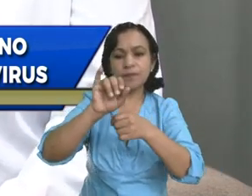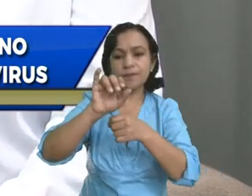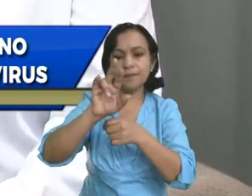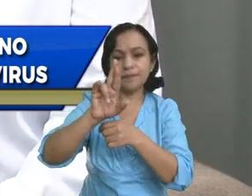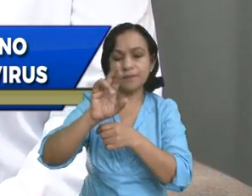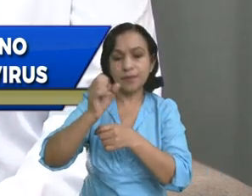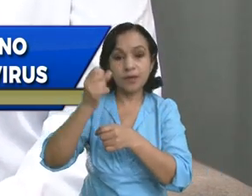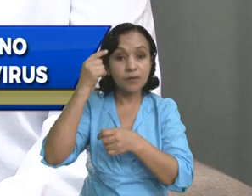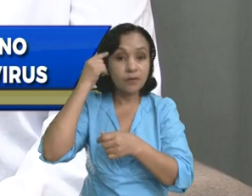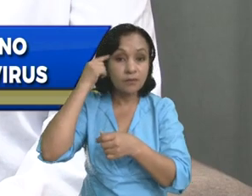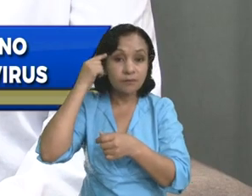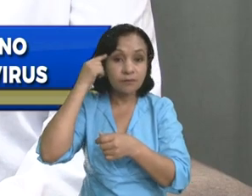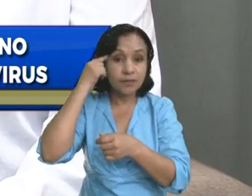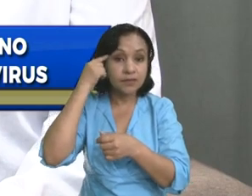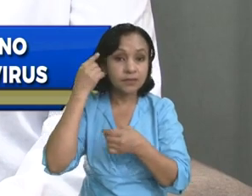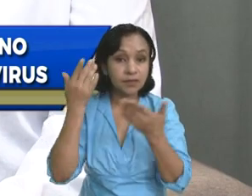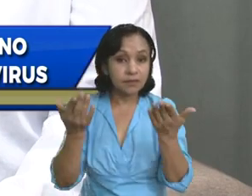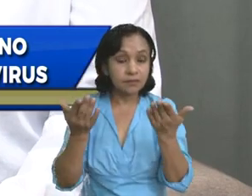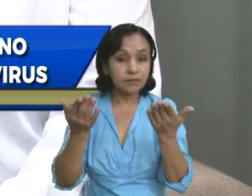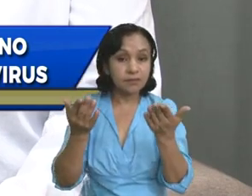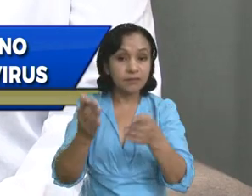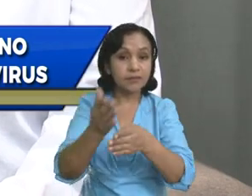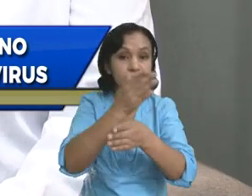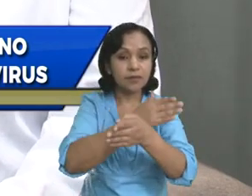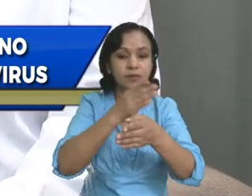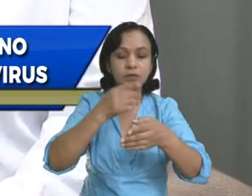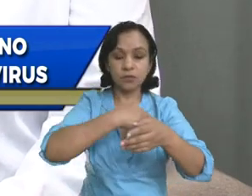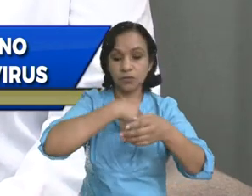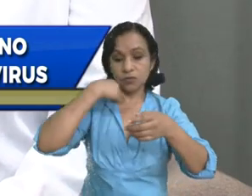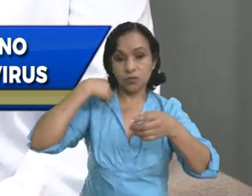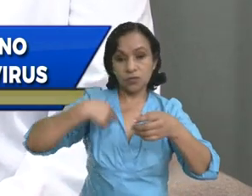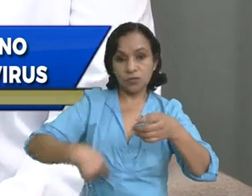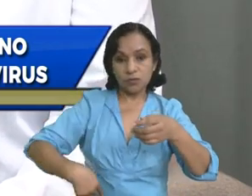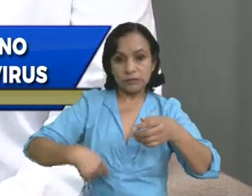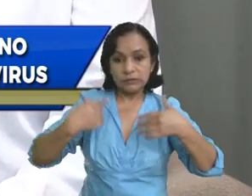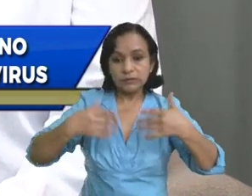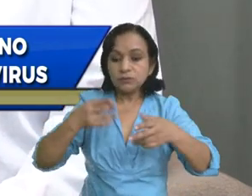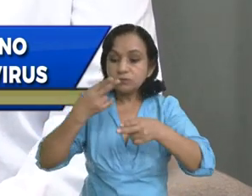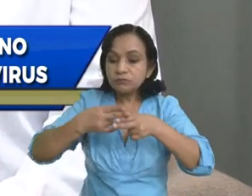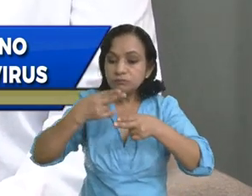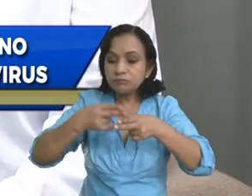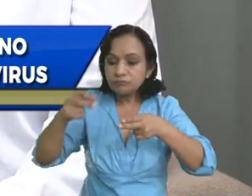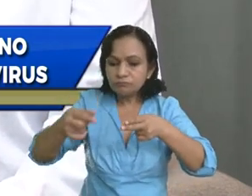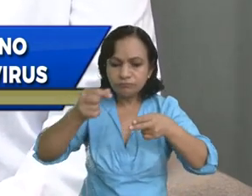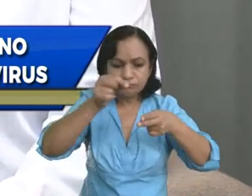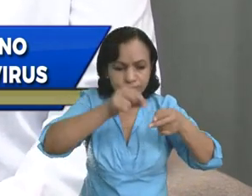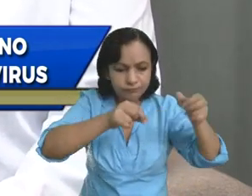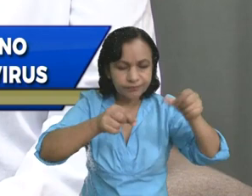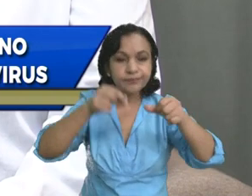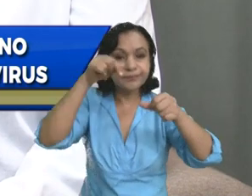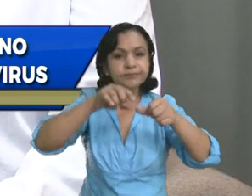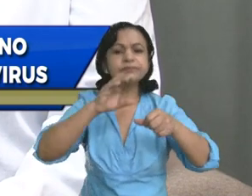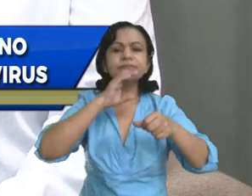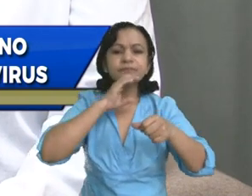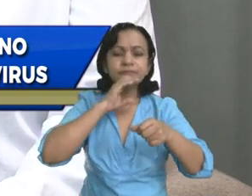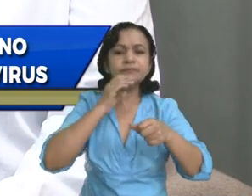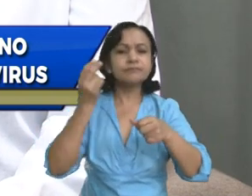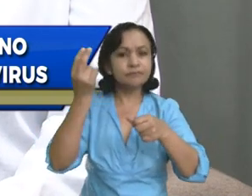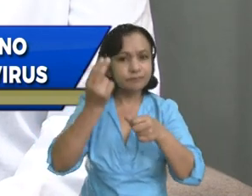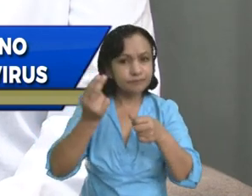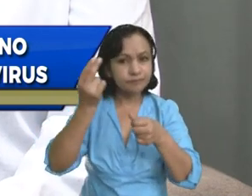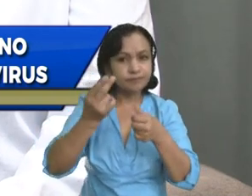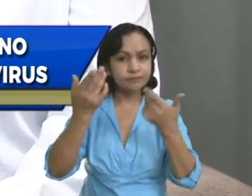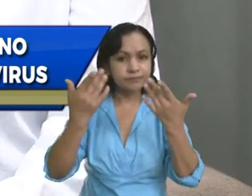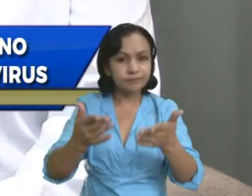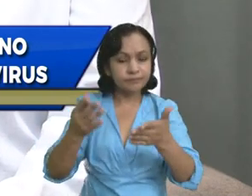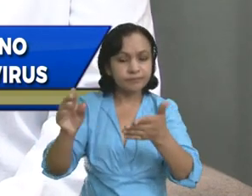es que pensamos que los médicos chinos acudieron a él. Nosotros en Cuba lo utilizamos también, lo tenemos registrado